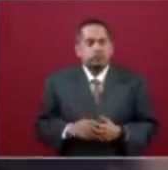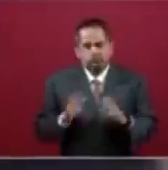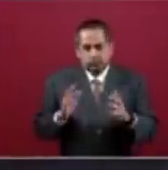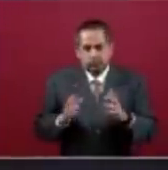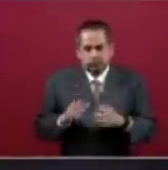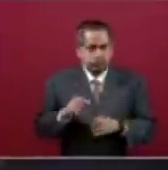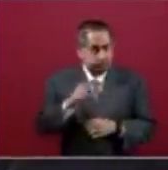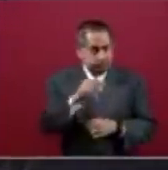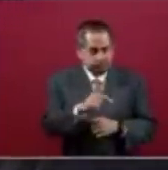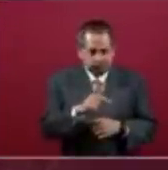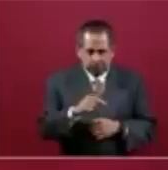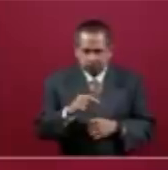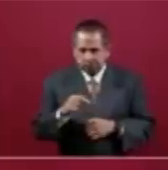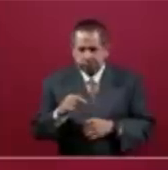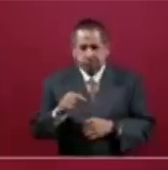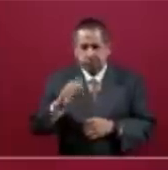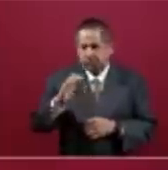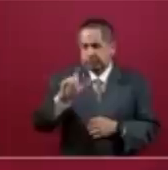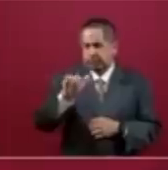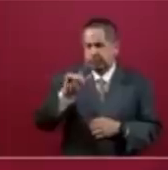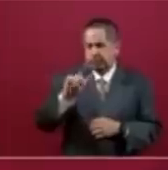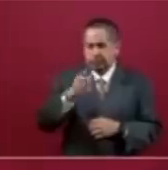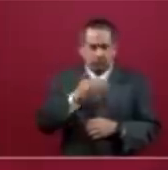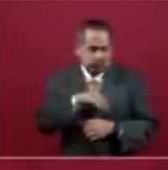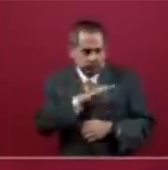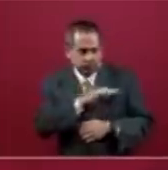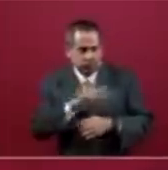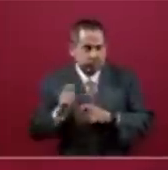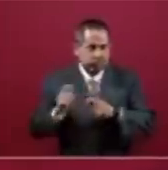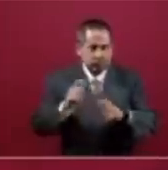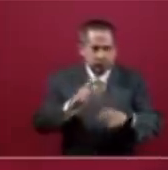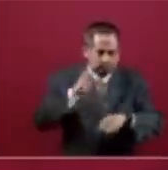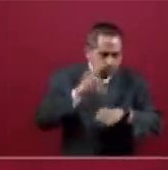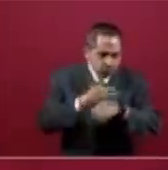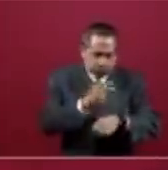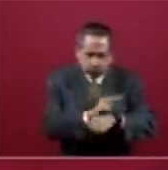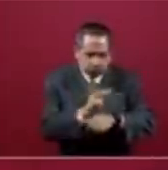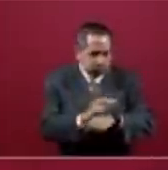Claudia está a cargo de esto.